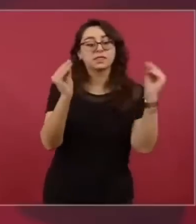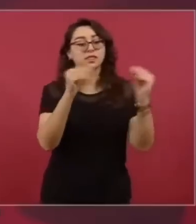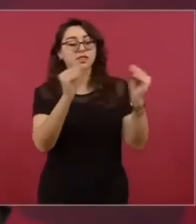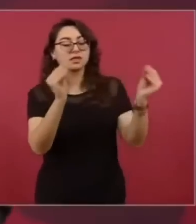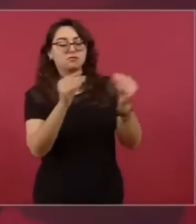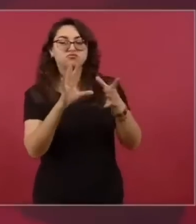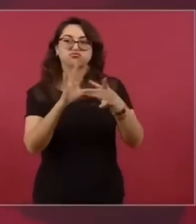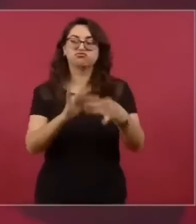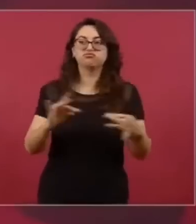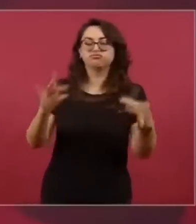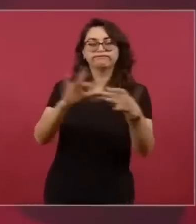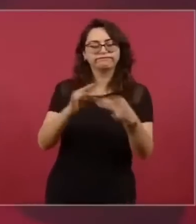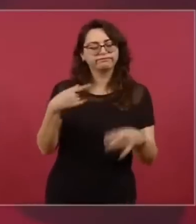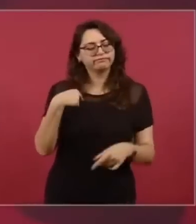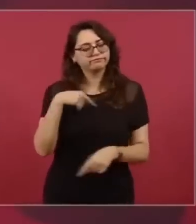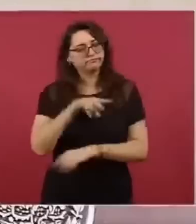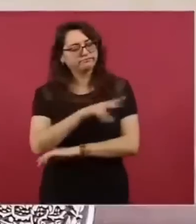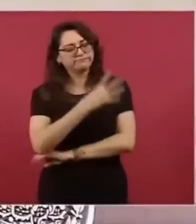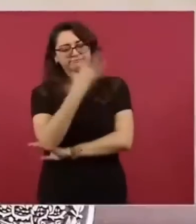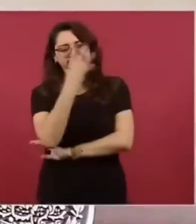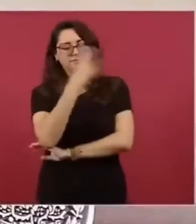Sí, me da hasta pena porque